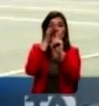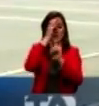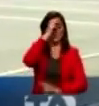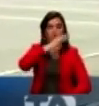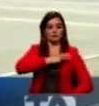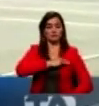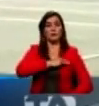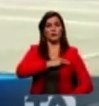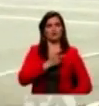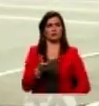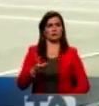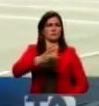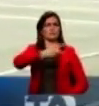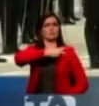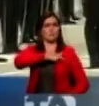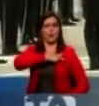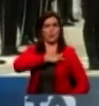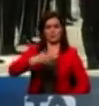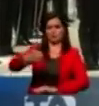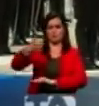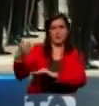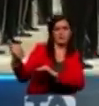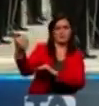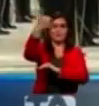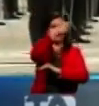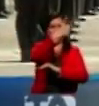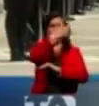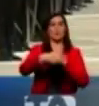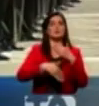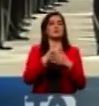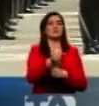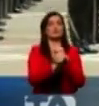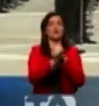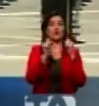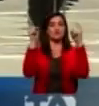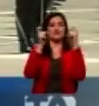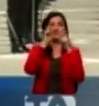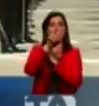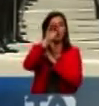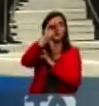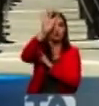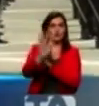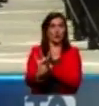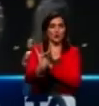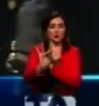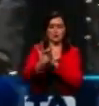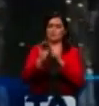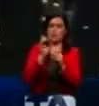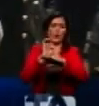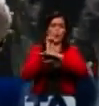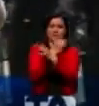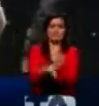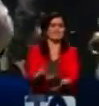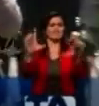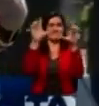y condecoraciones por el 10 de agosto. Se conmemoran 208 años del primer grito de independencia